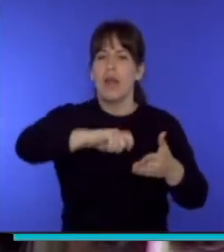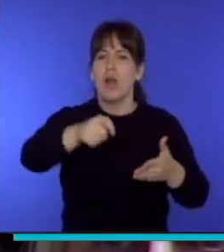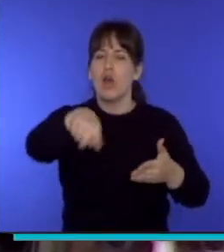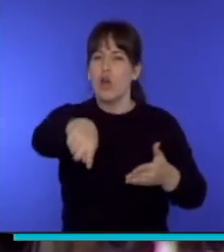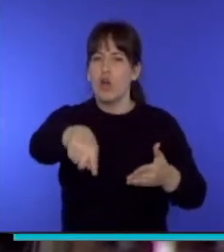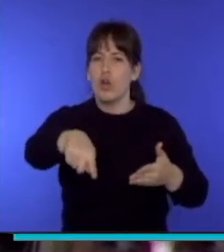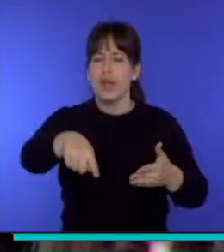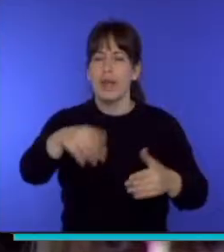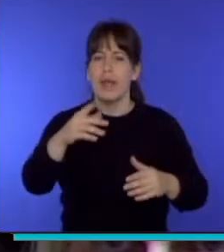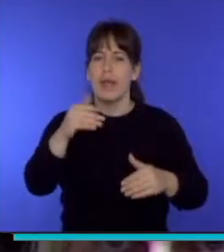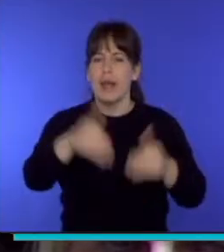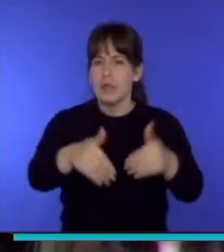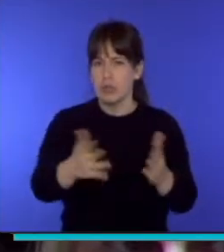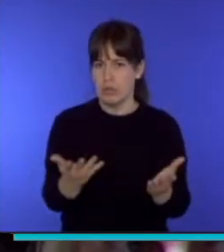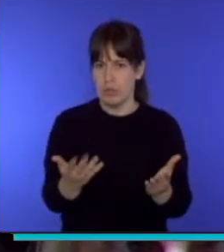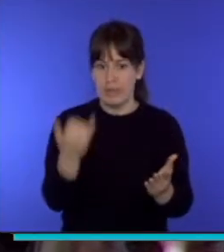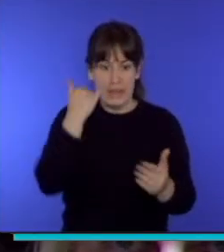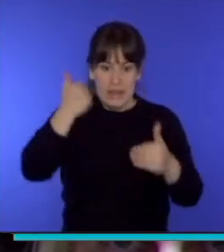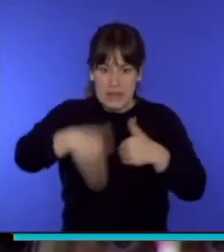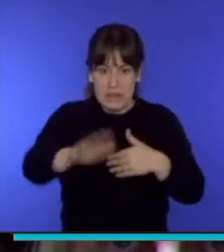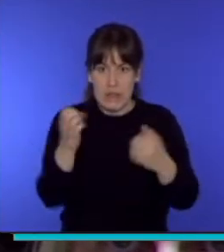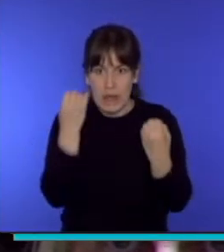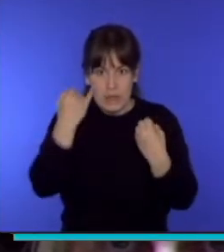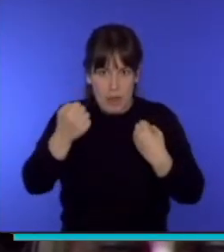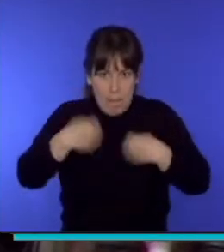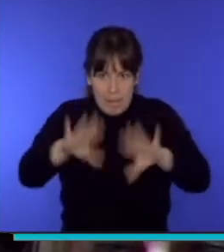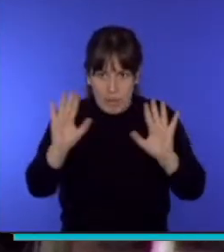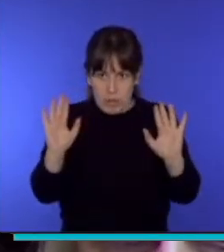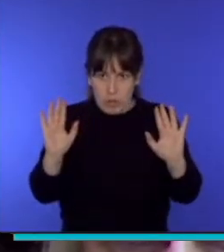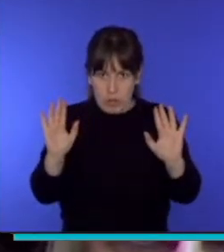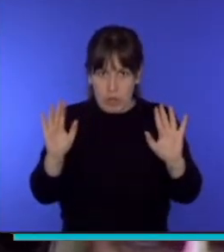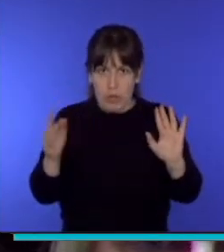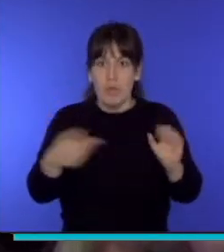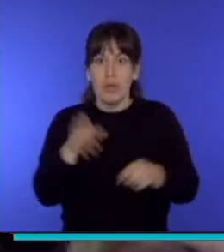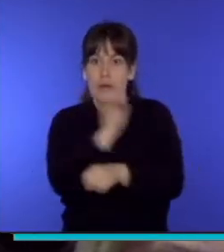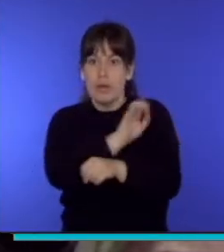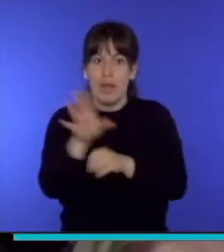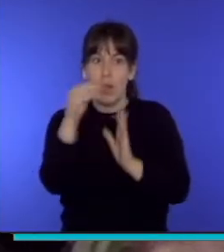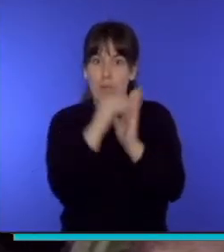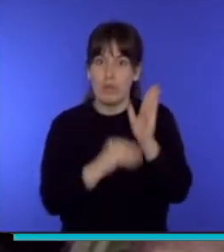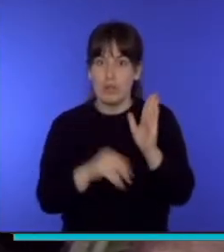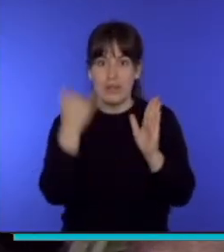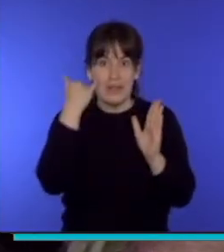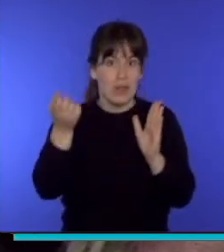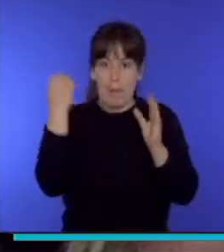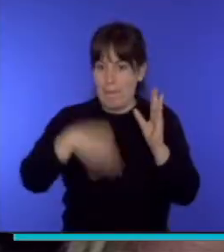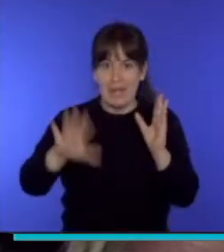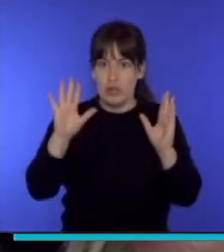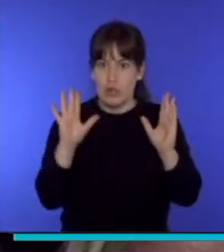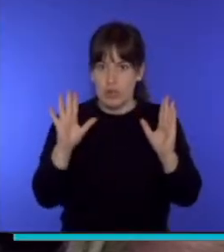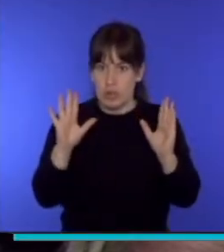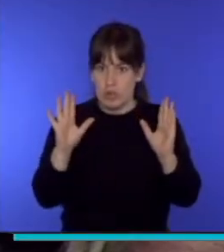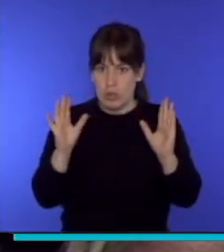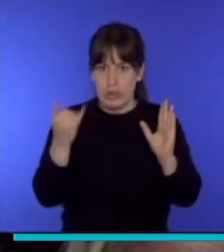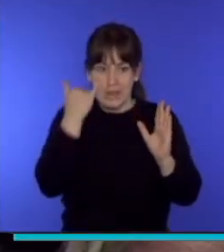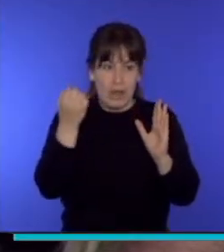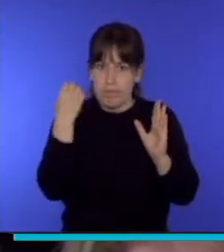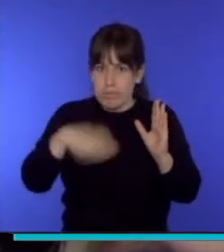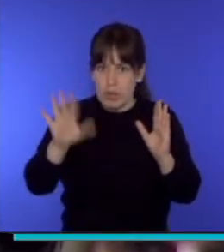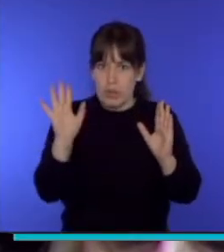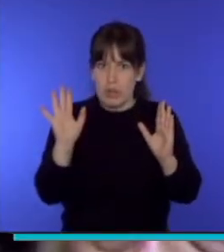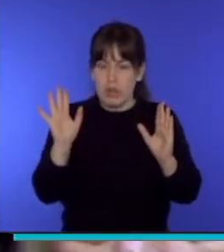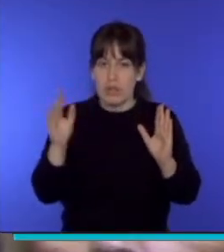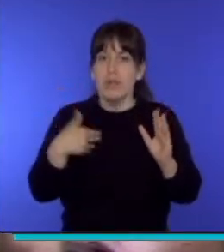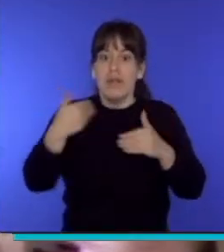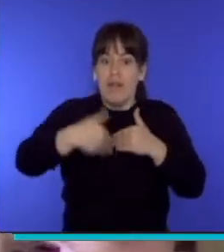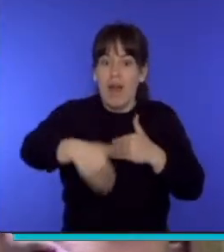cronograma electoral que ya está corriendo, porque la publicación de padrones provisorios ya está corriendo, o sea, ya empezó el cronograma electoral. Y la